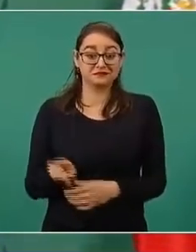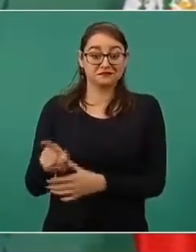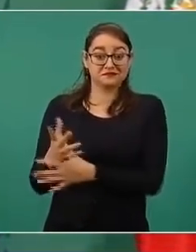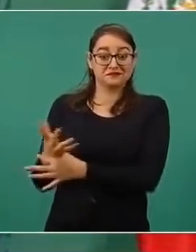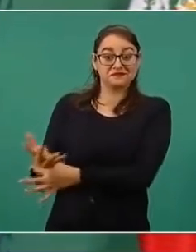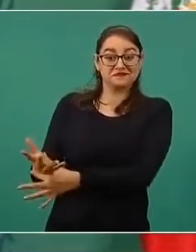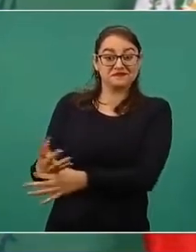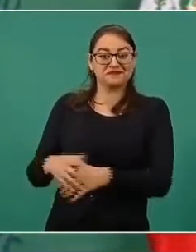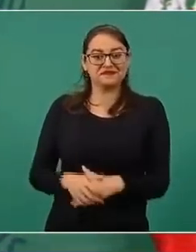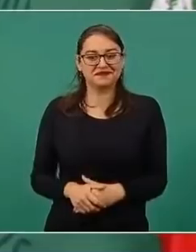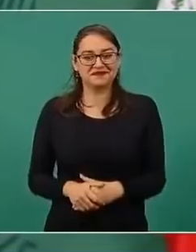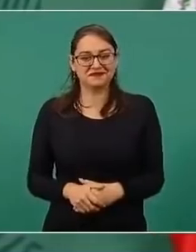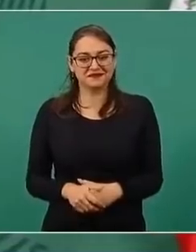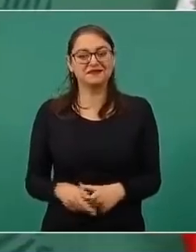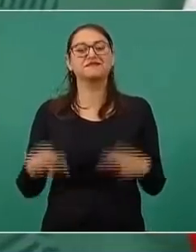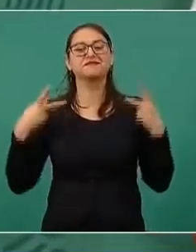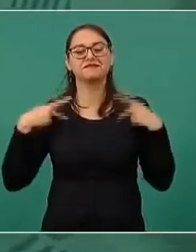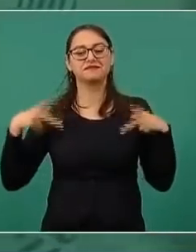La gente tenía muy claro